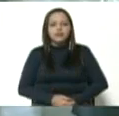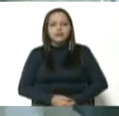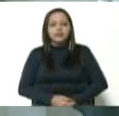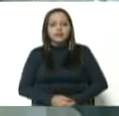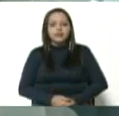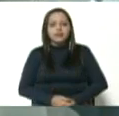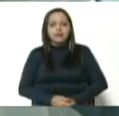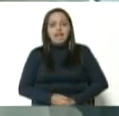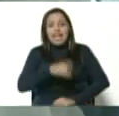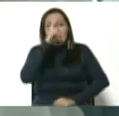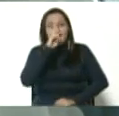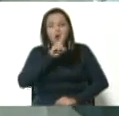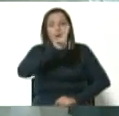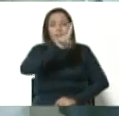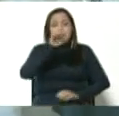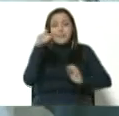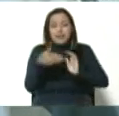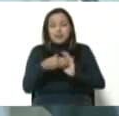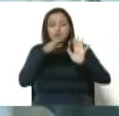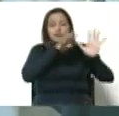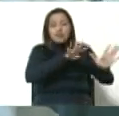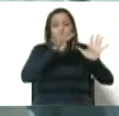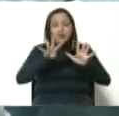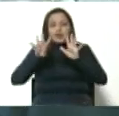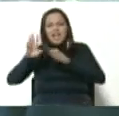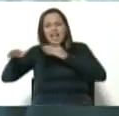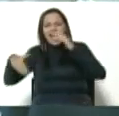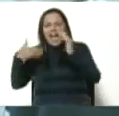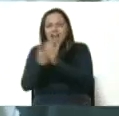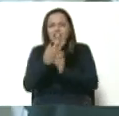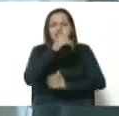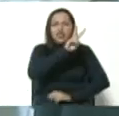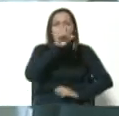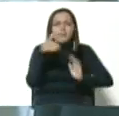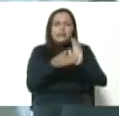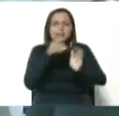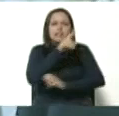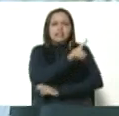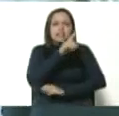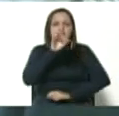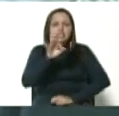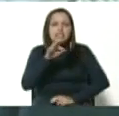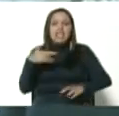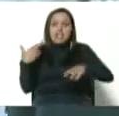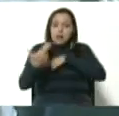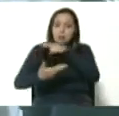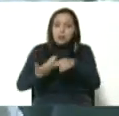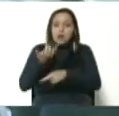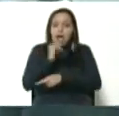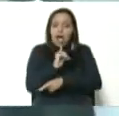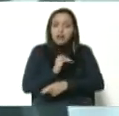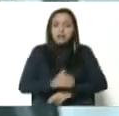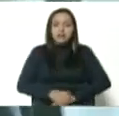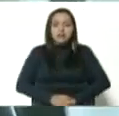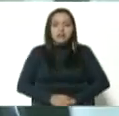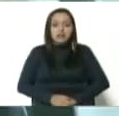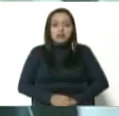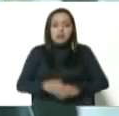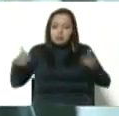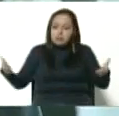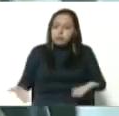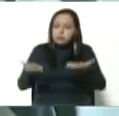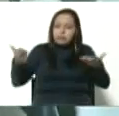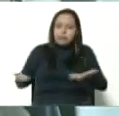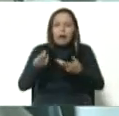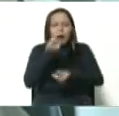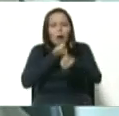periodo de 1999 hasta 2014, a 2013, nuestra revolución tuvo un periodo de prosperidad